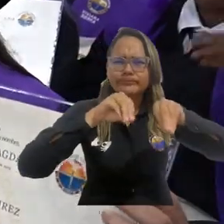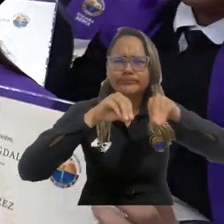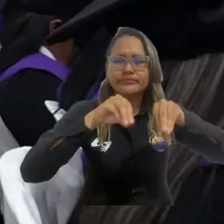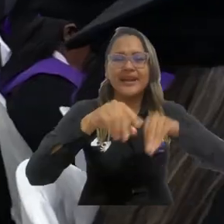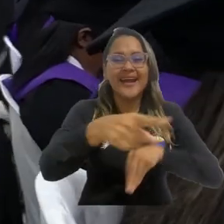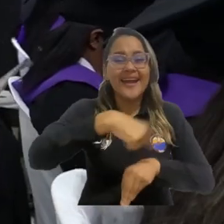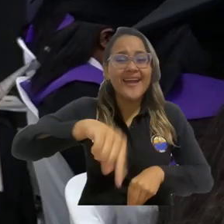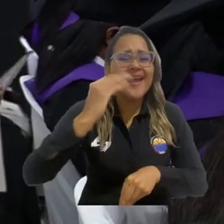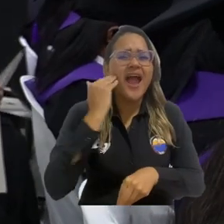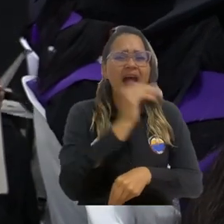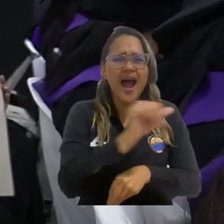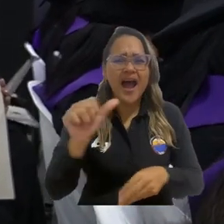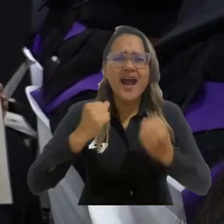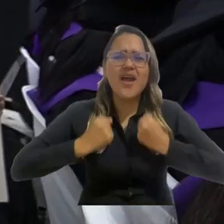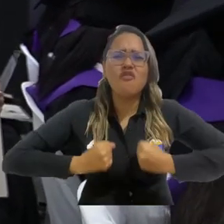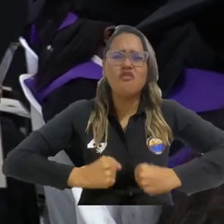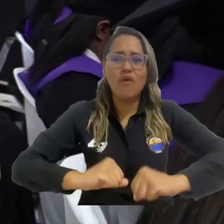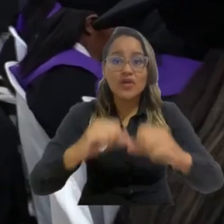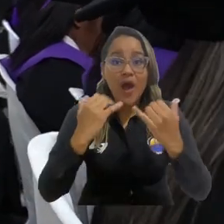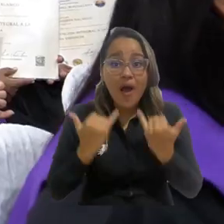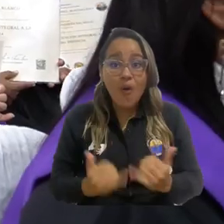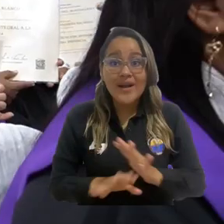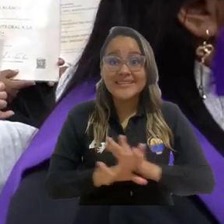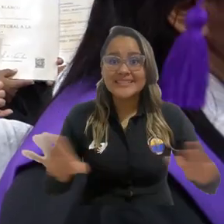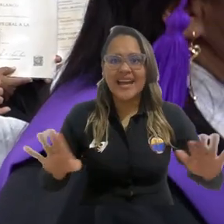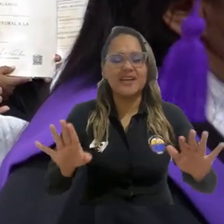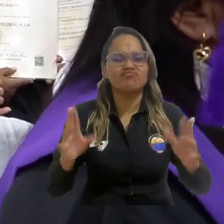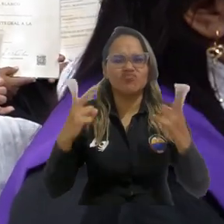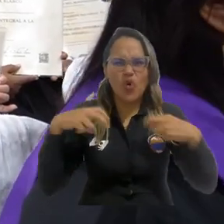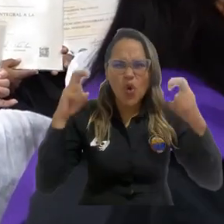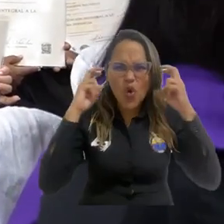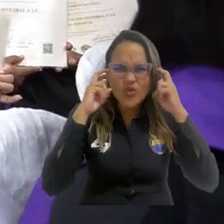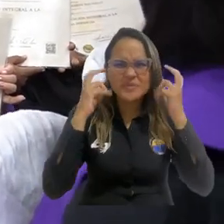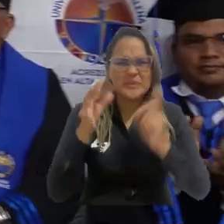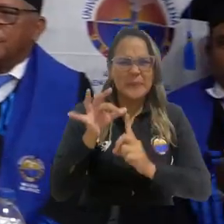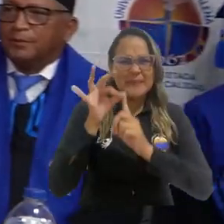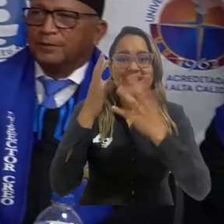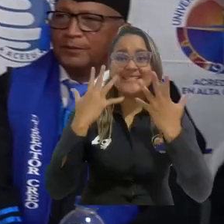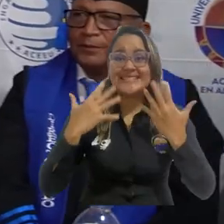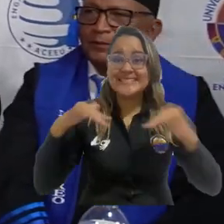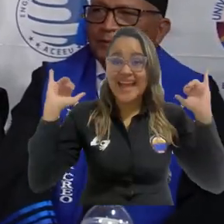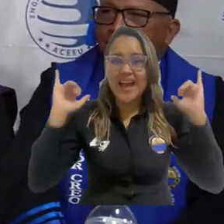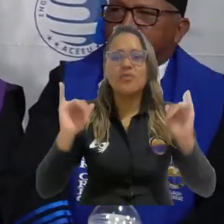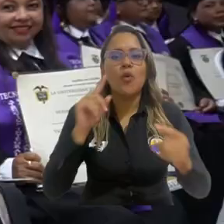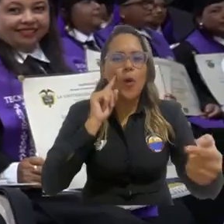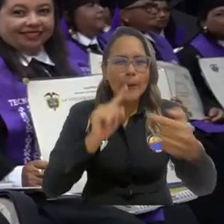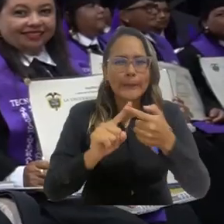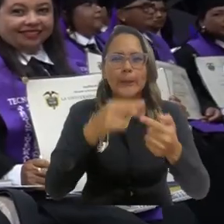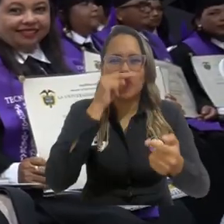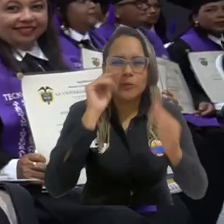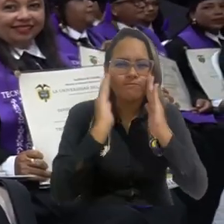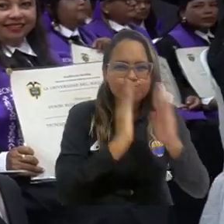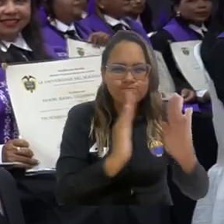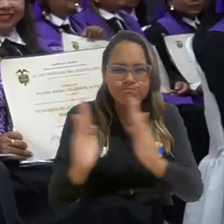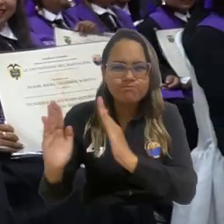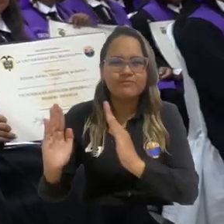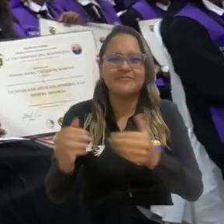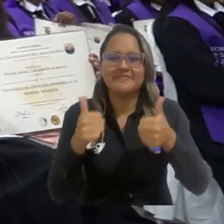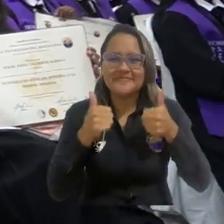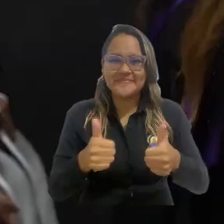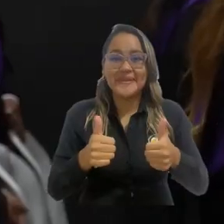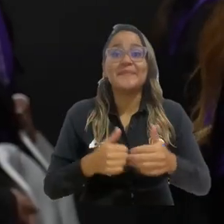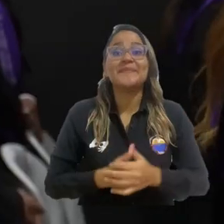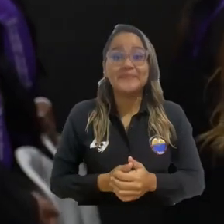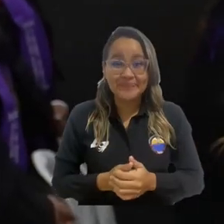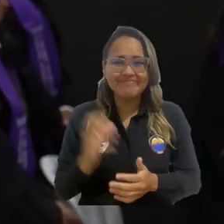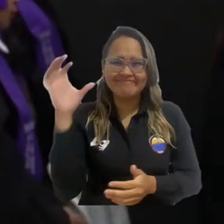dedicación y esfuerzo hoy se traducen en conocimientos especializados, fortaleciendo así la calidad de la atención temprana en la región. Una